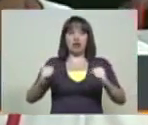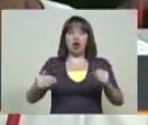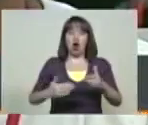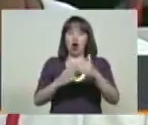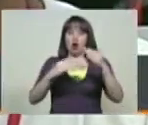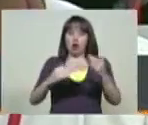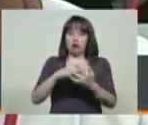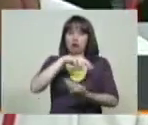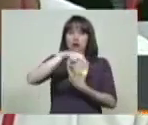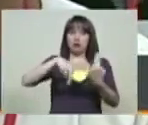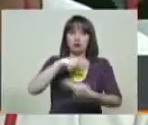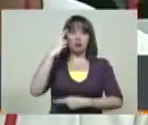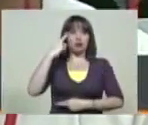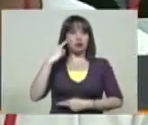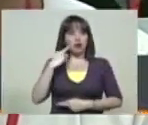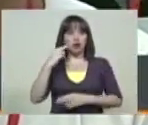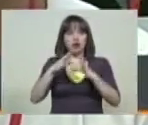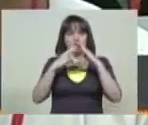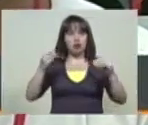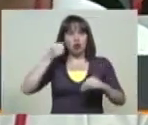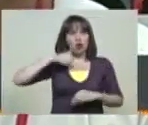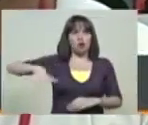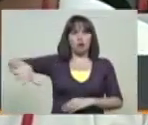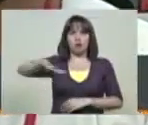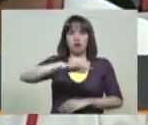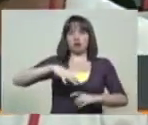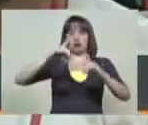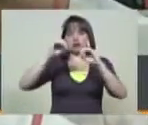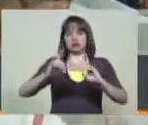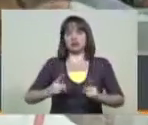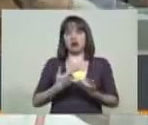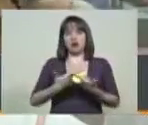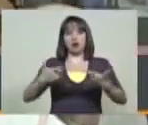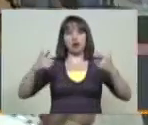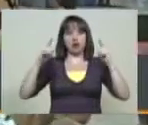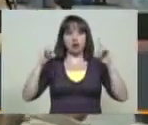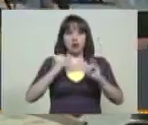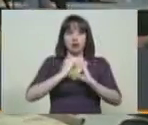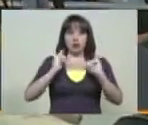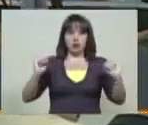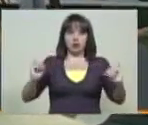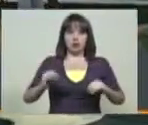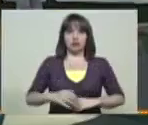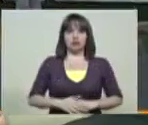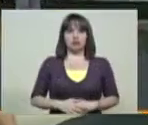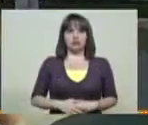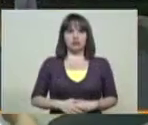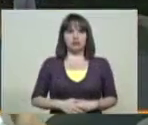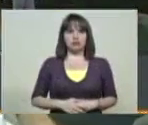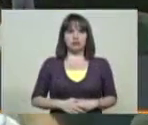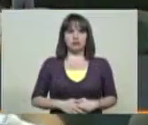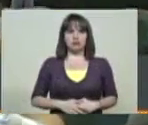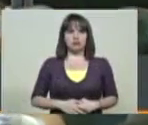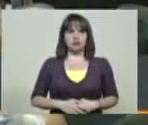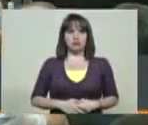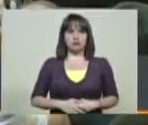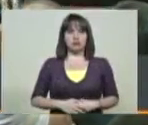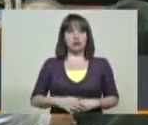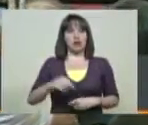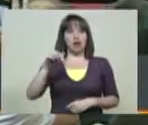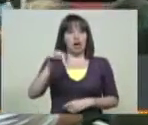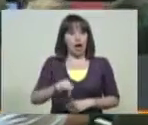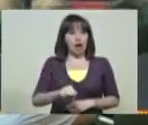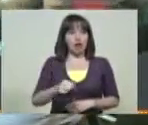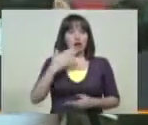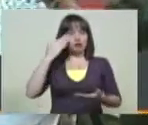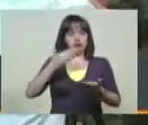y de todos los pueblos que decidieron ser libres e independientes aquí hemos sido